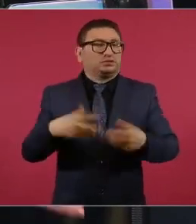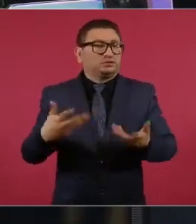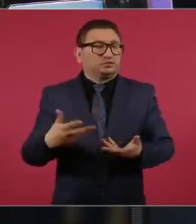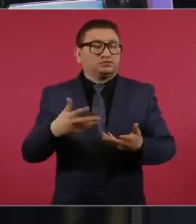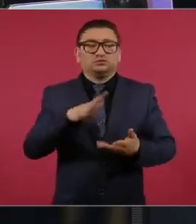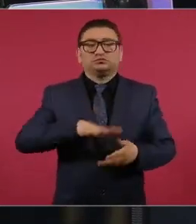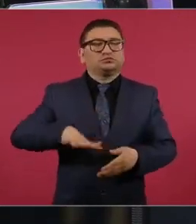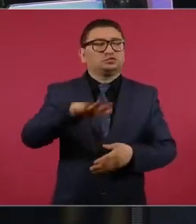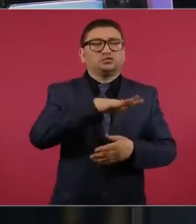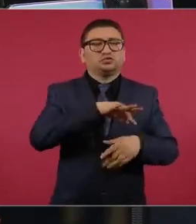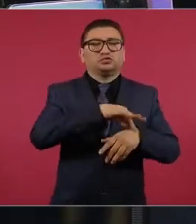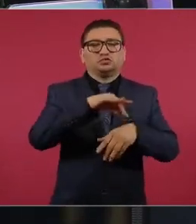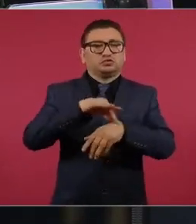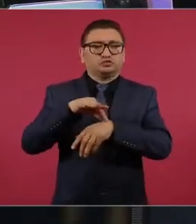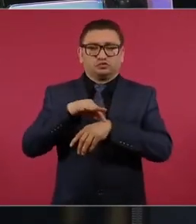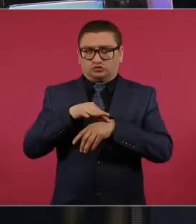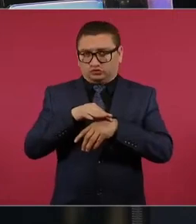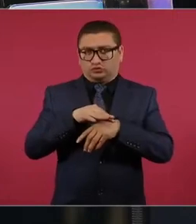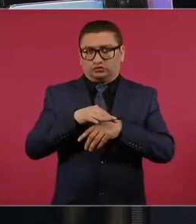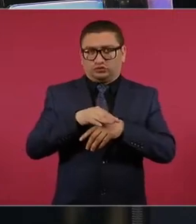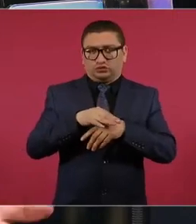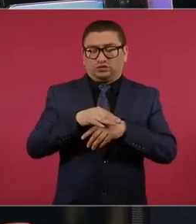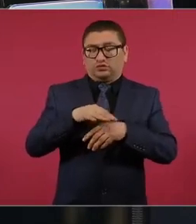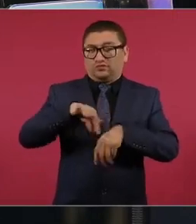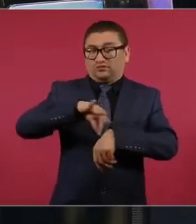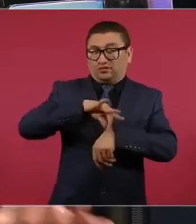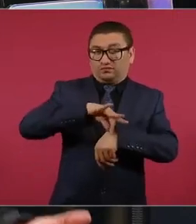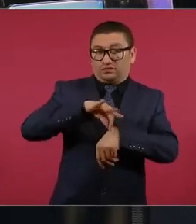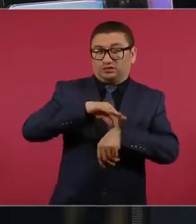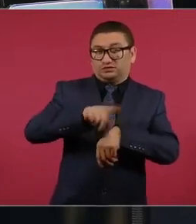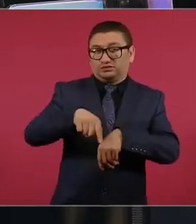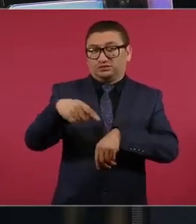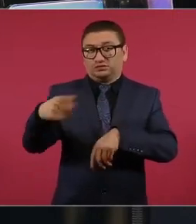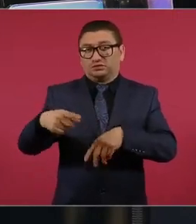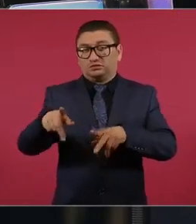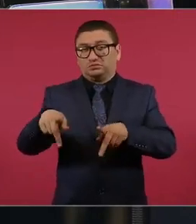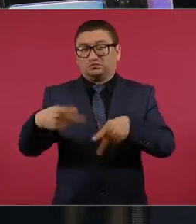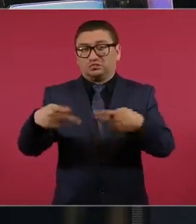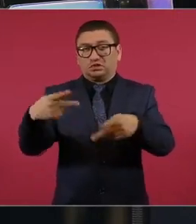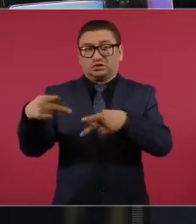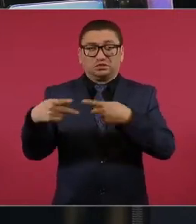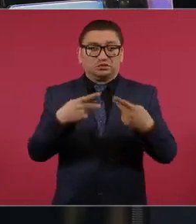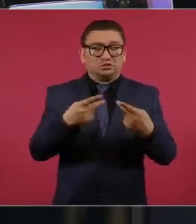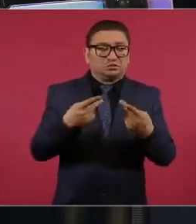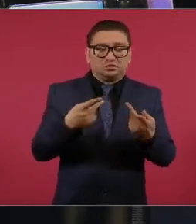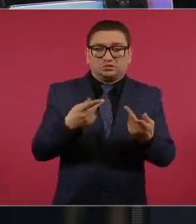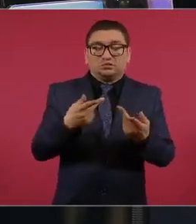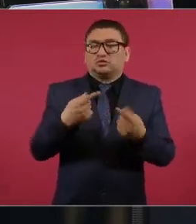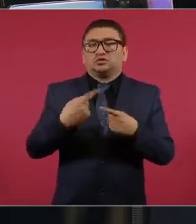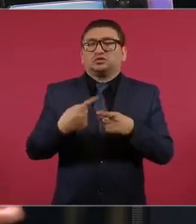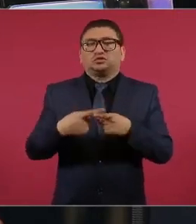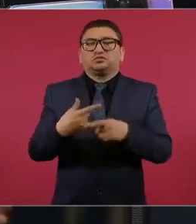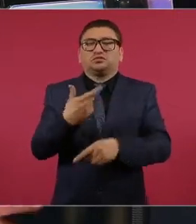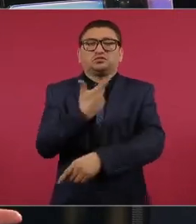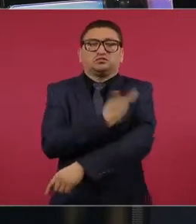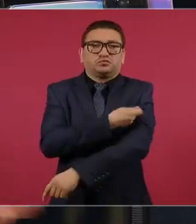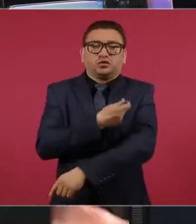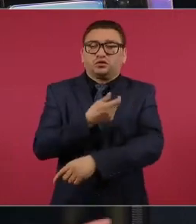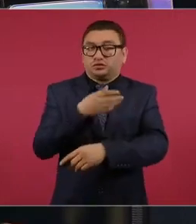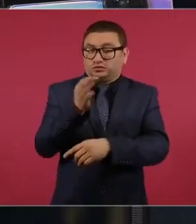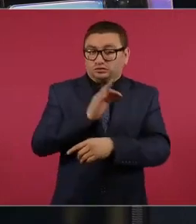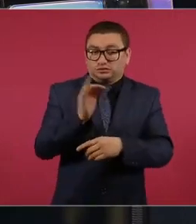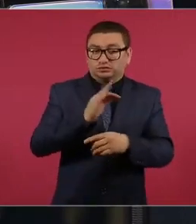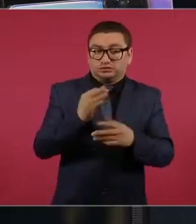consultorios adyacentes a las farmacias solamente está el vendedor de estos productos yo quisiera saber si va a haber algún tipo de